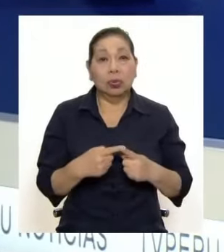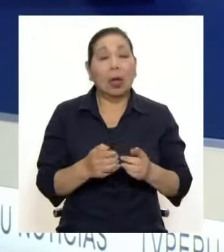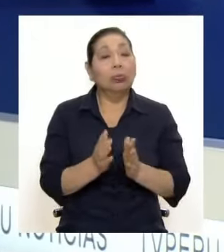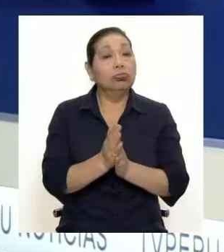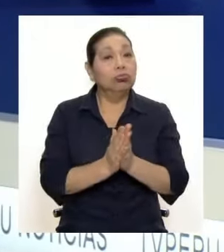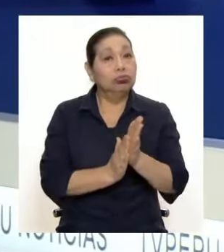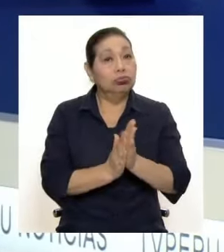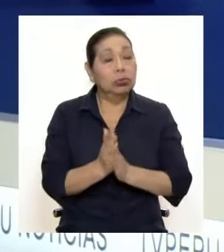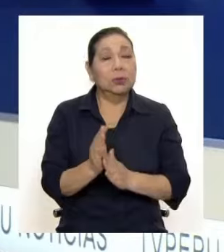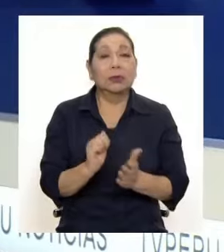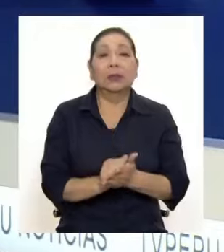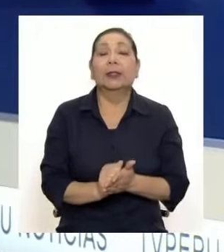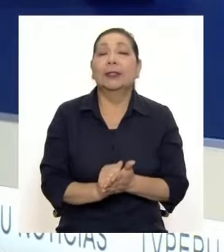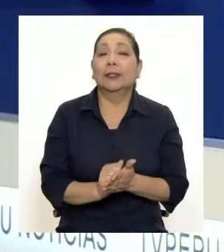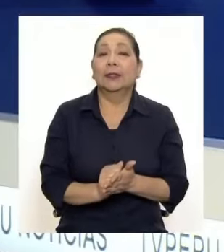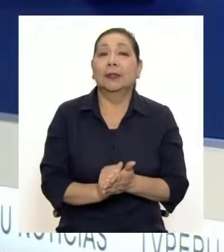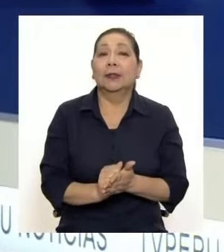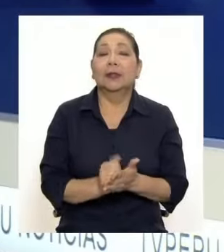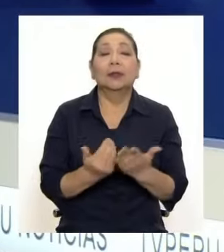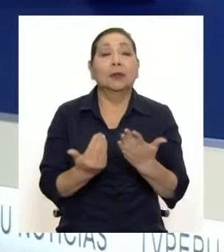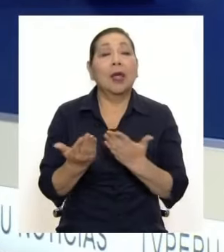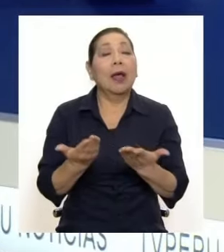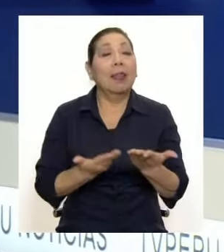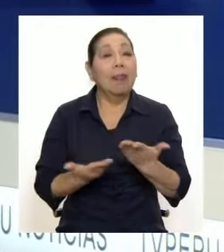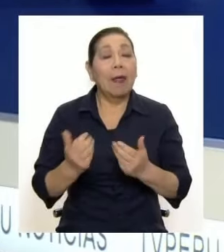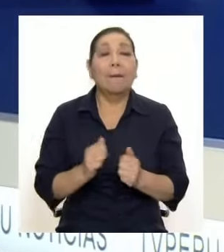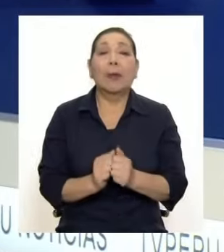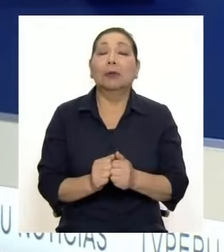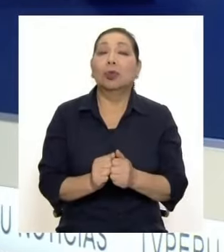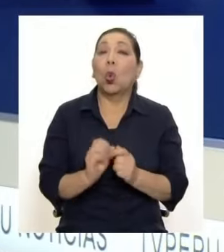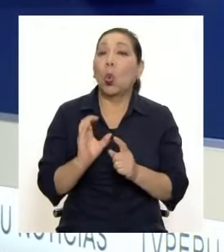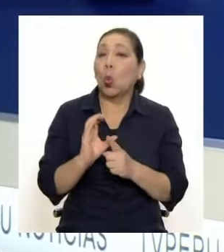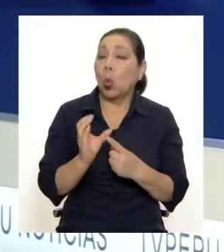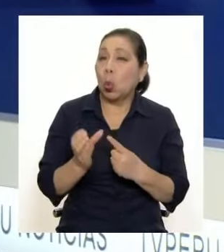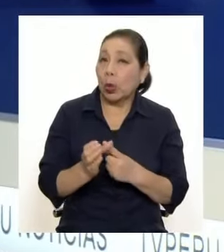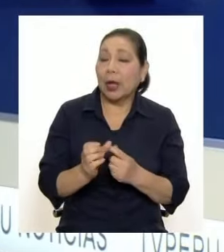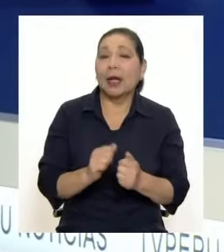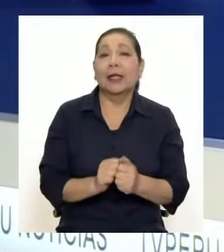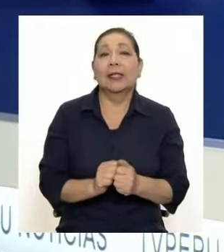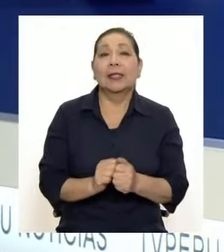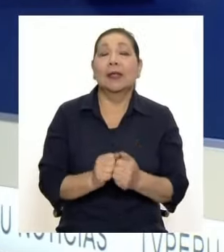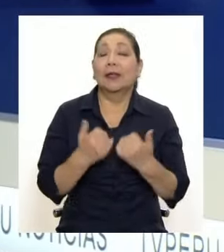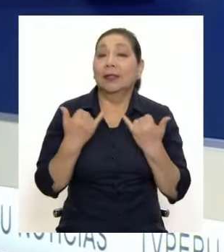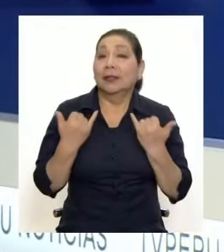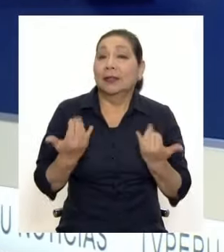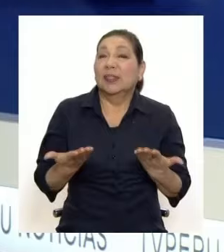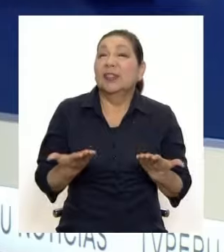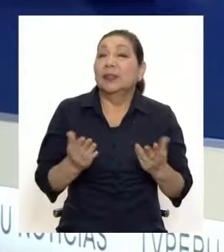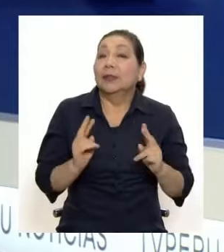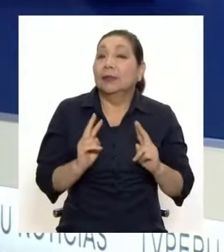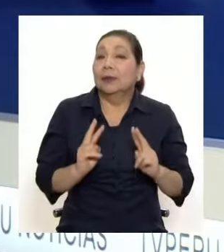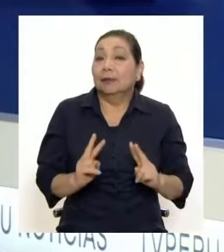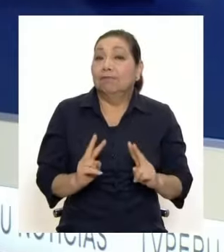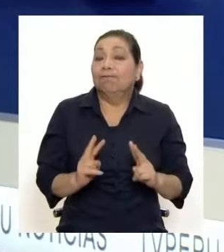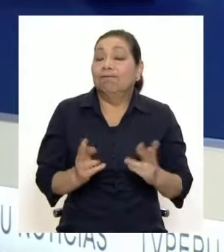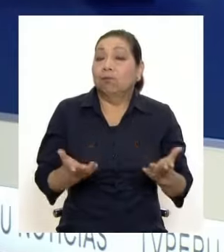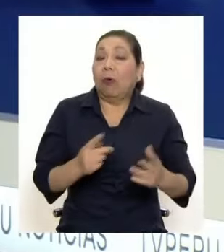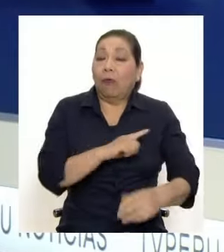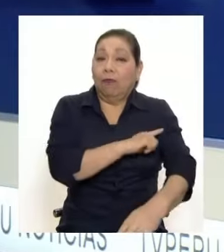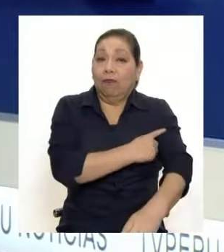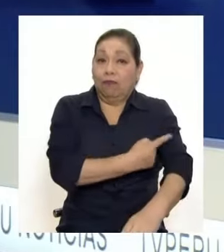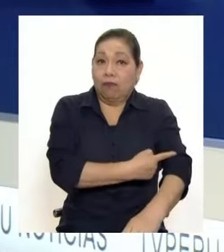beneficios en términos de intercambio comercial intercambio cultural y Y eso sea eh eh